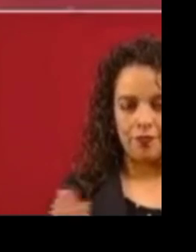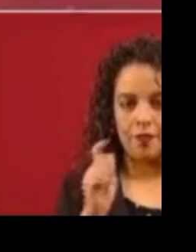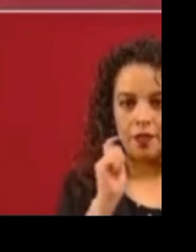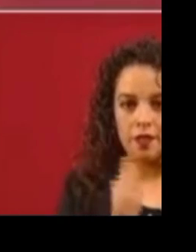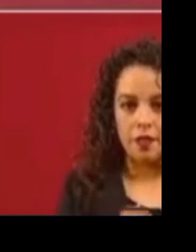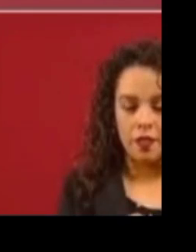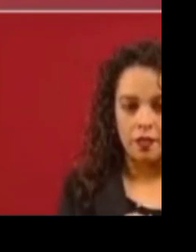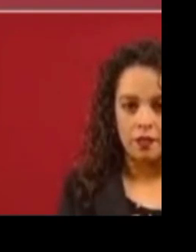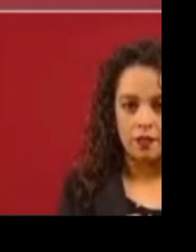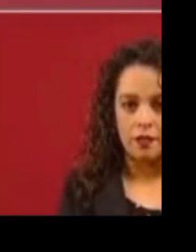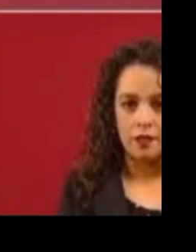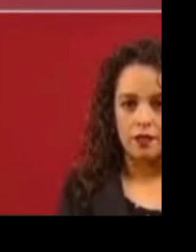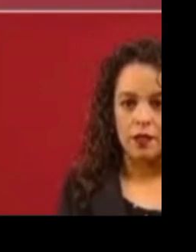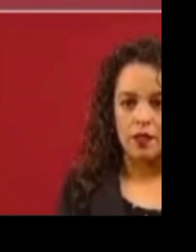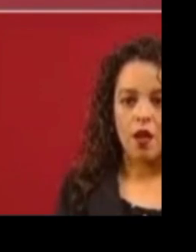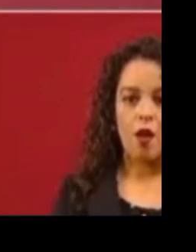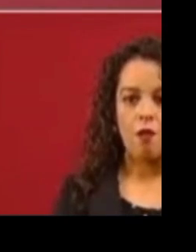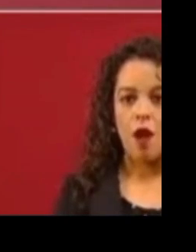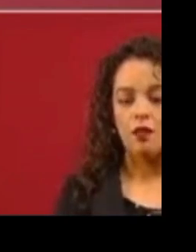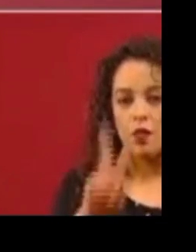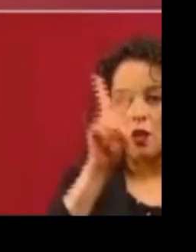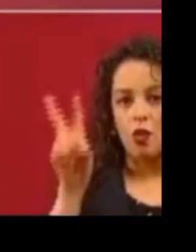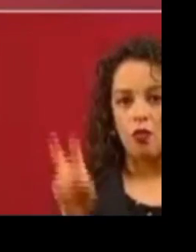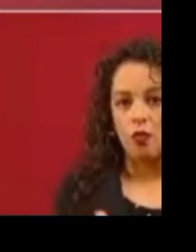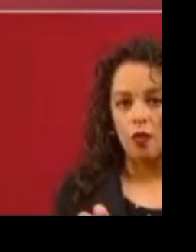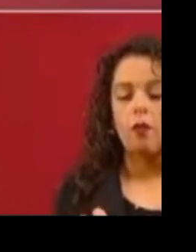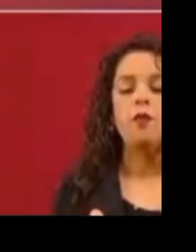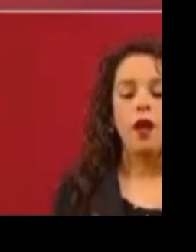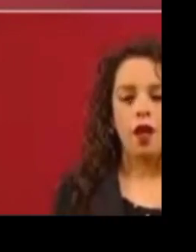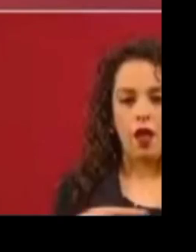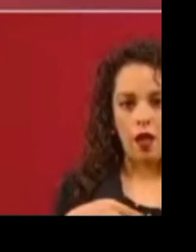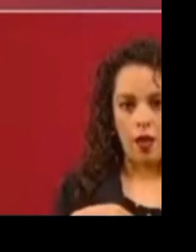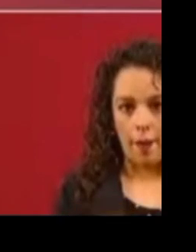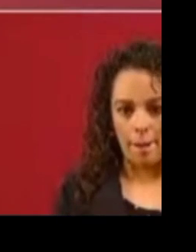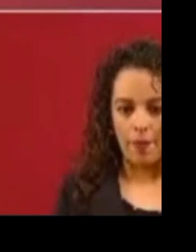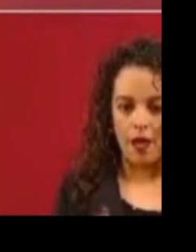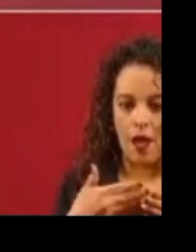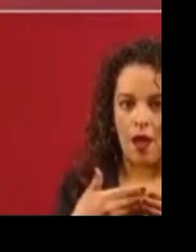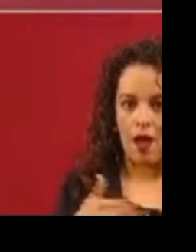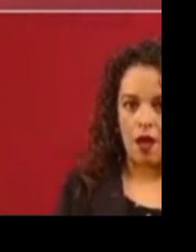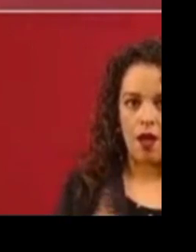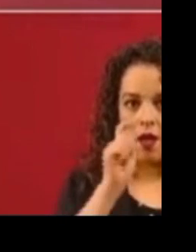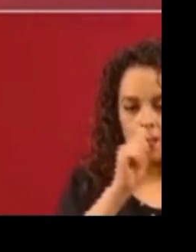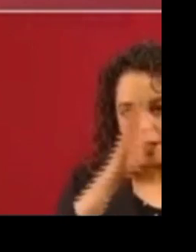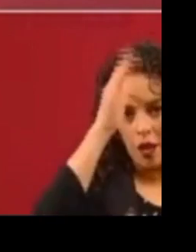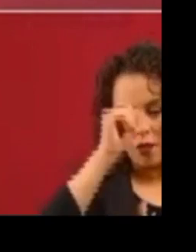es el de la entrada en vigor del Tratado de Libre Comercio,